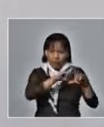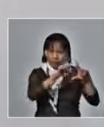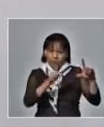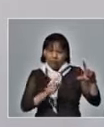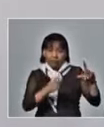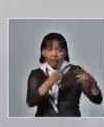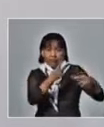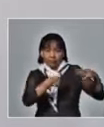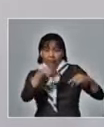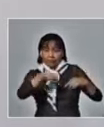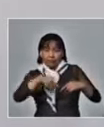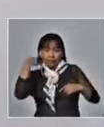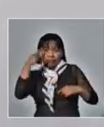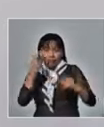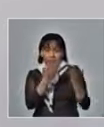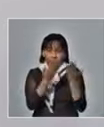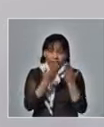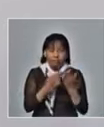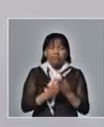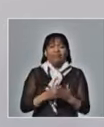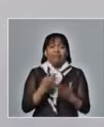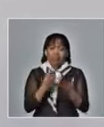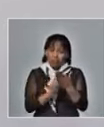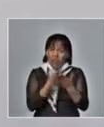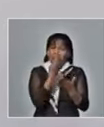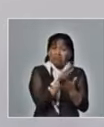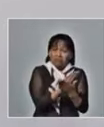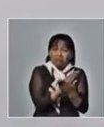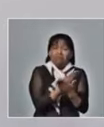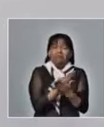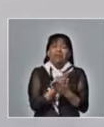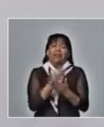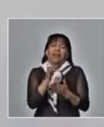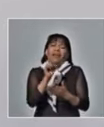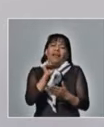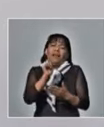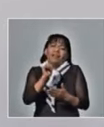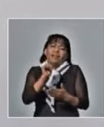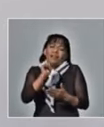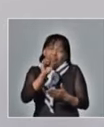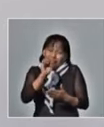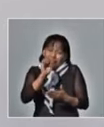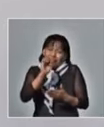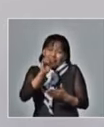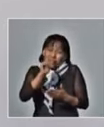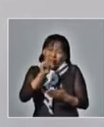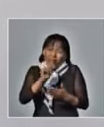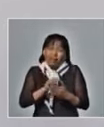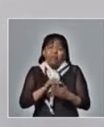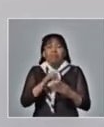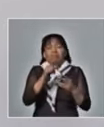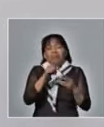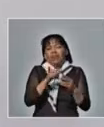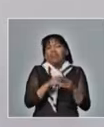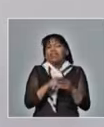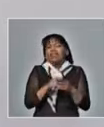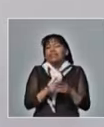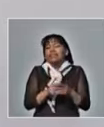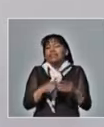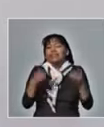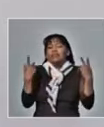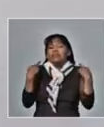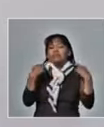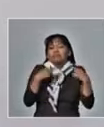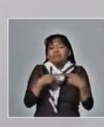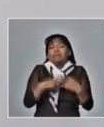vienen a estudiar. Y algo que también proponemos, la Secretaría de Educación Pública estará dirigida por profesores, no por burócratas,